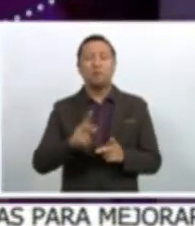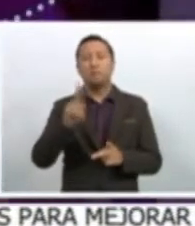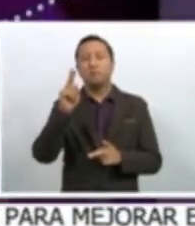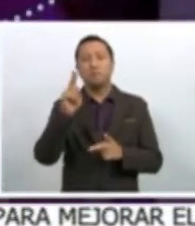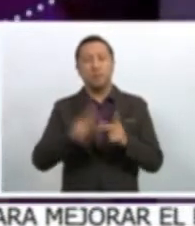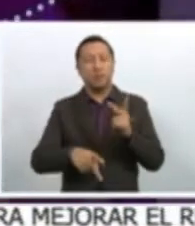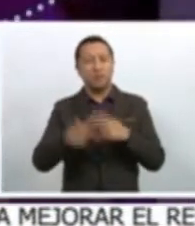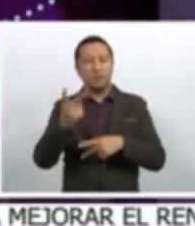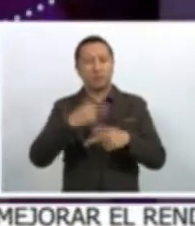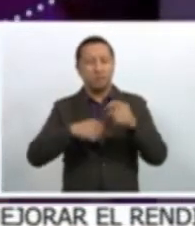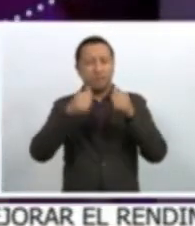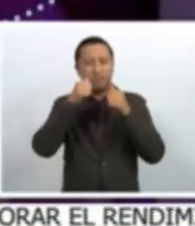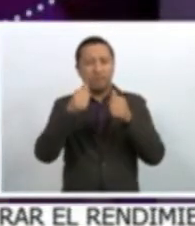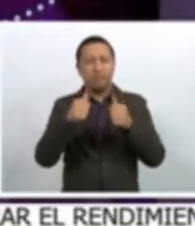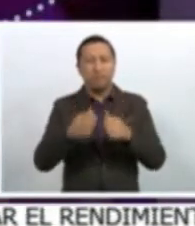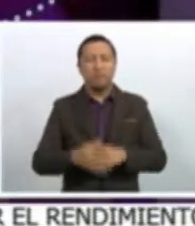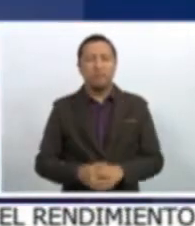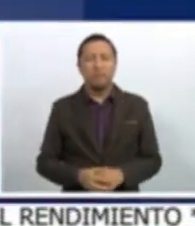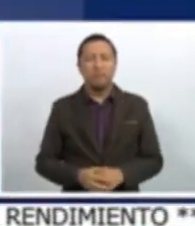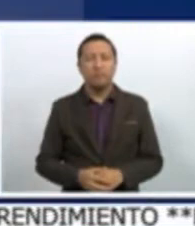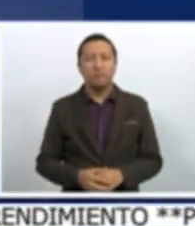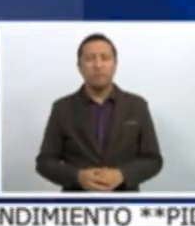a la siguiente pausa. Regresamos.